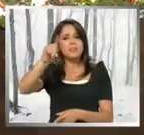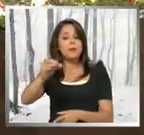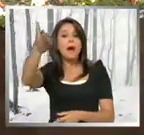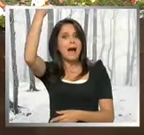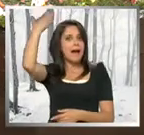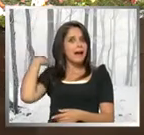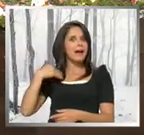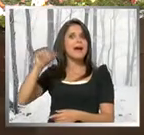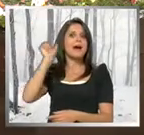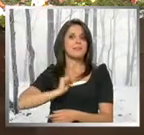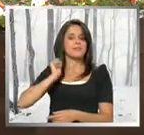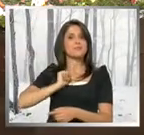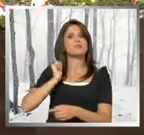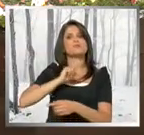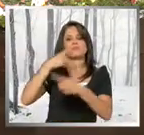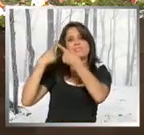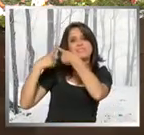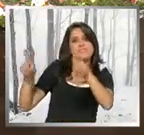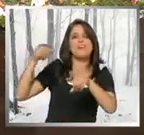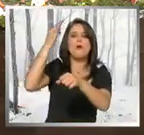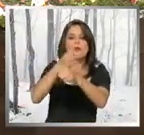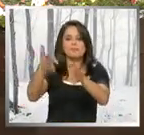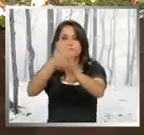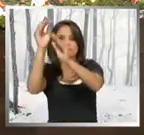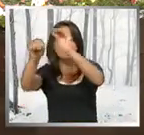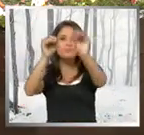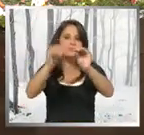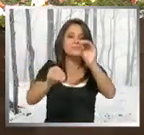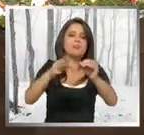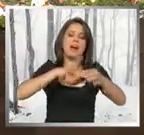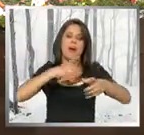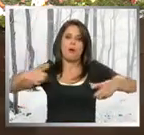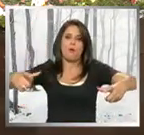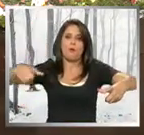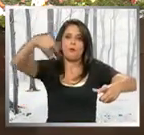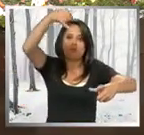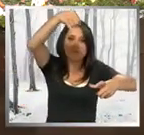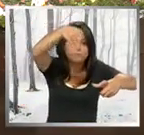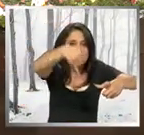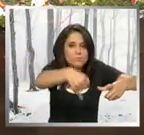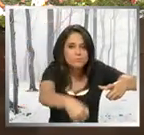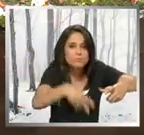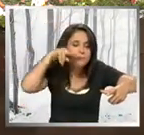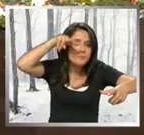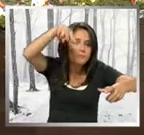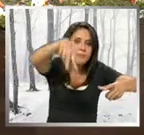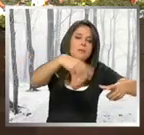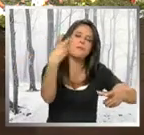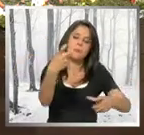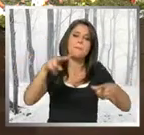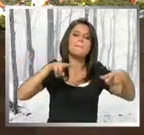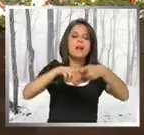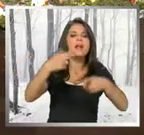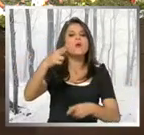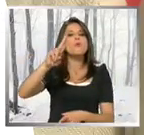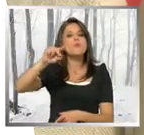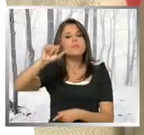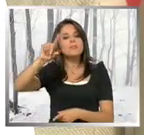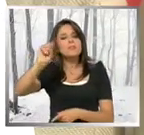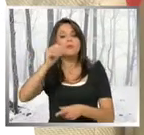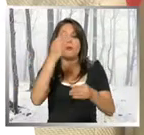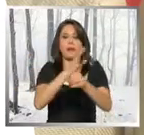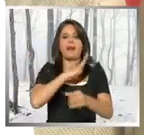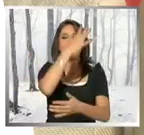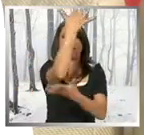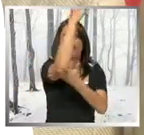ladrillera y por eso tiene, pues digamos, el hoyo, por eso se ve hacia abajo, y ahora tiene una enorme cantidad de